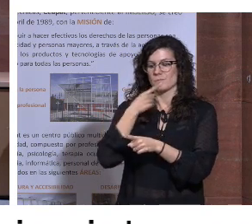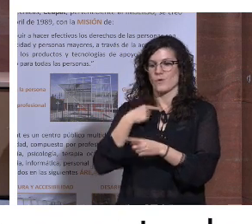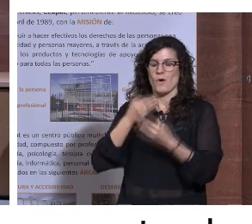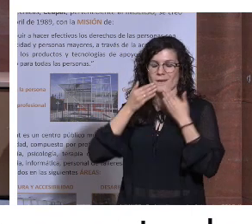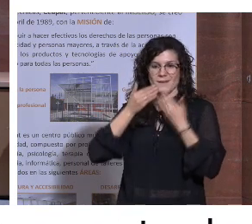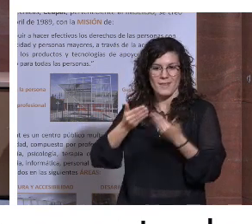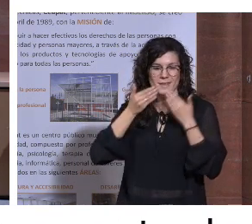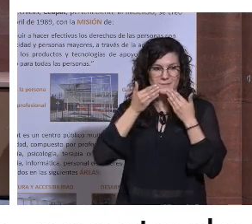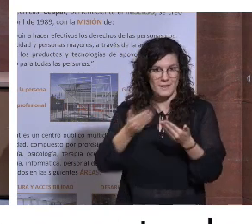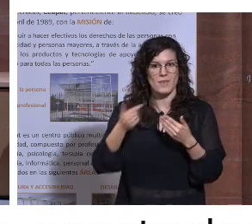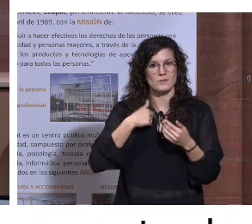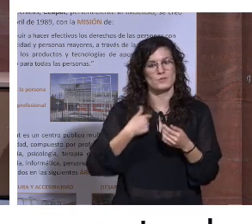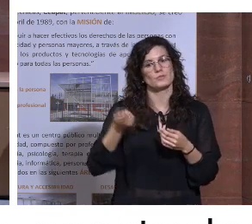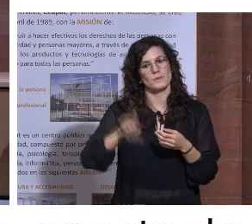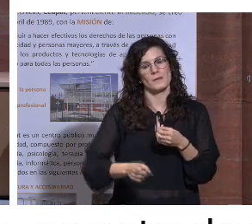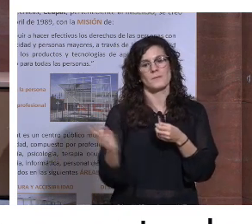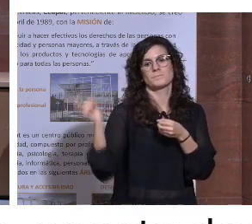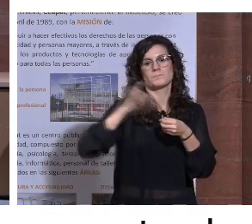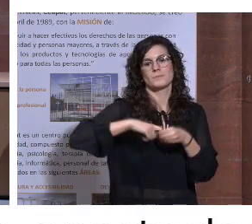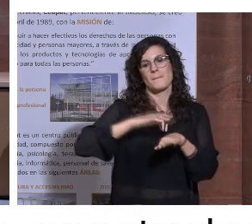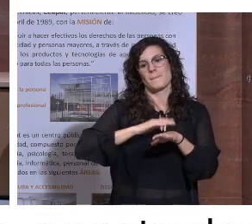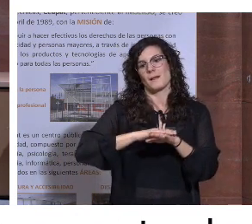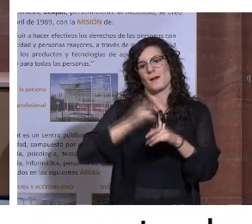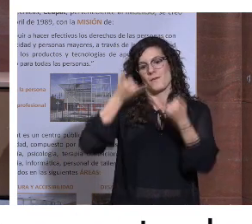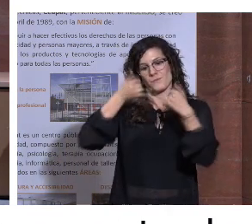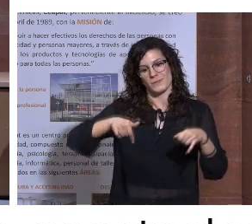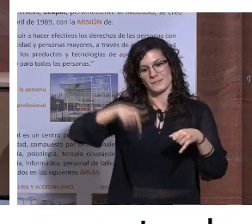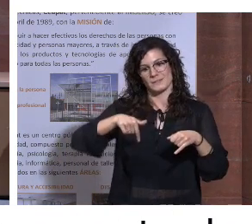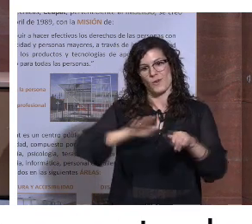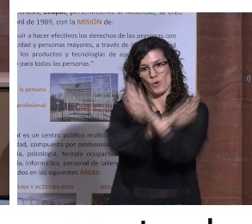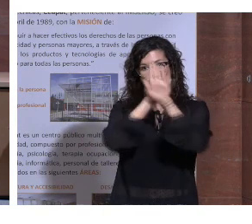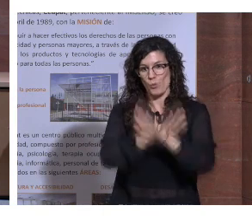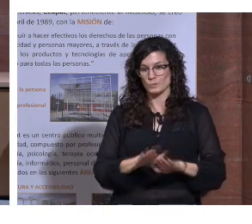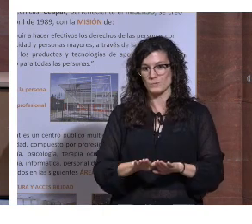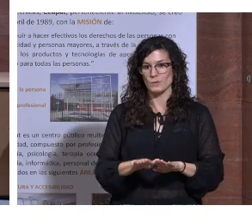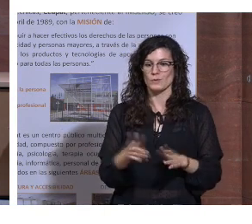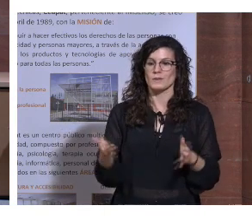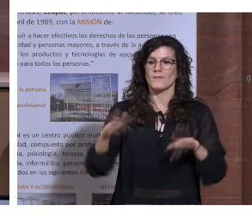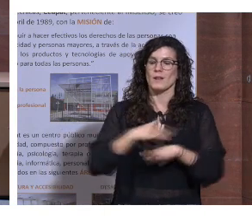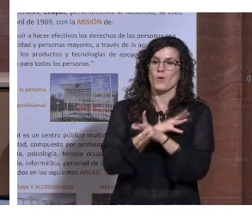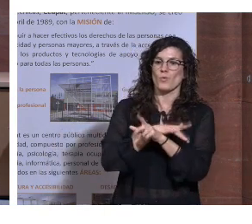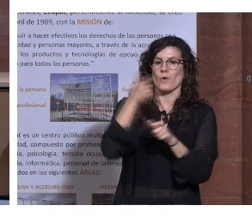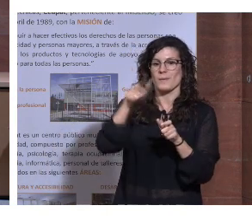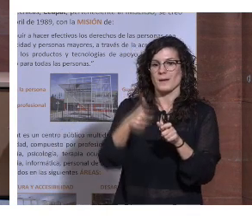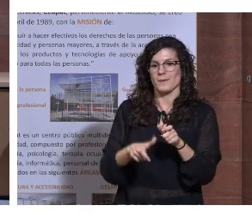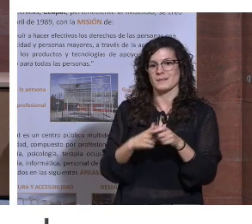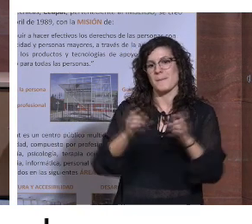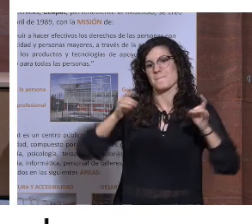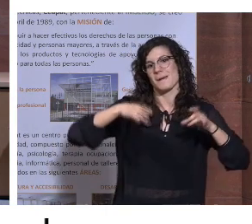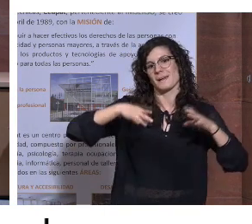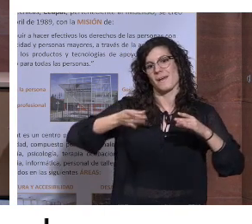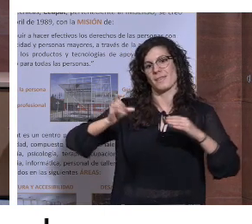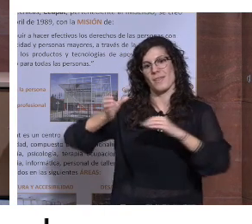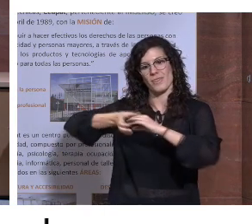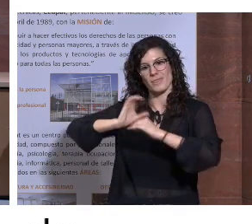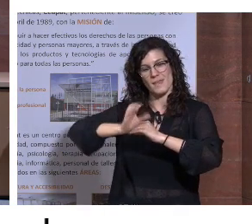yo estoy ahí también para la clausura del acto. Y entonces fue un poco este juego de palabras de la magia del CEAPAD, ¿no? Entonces la